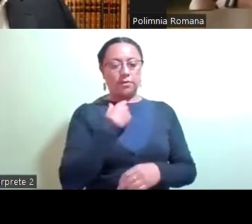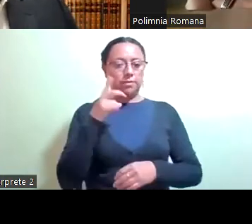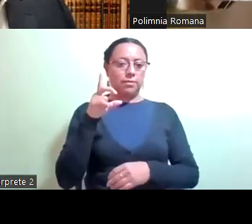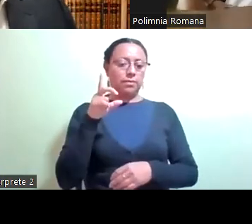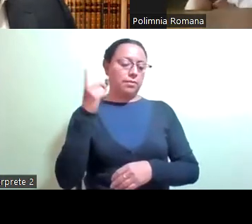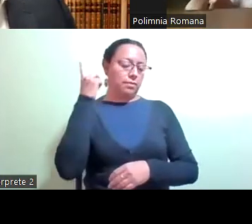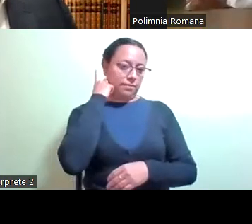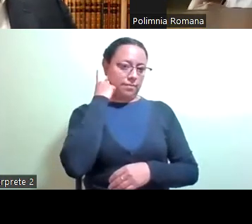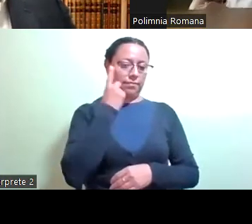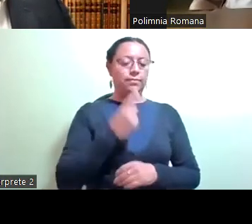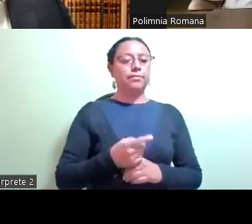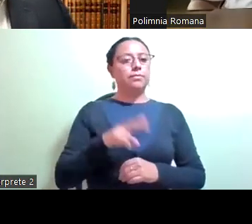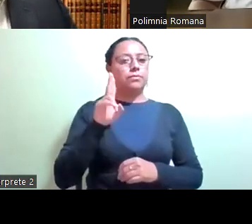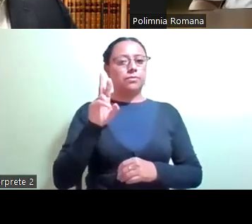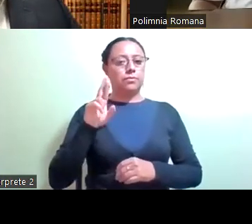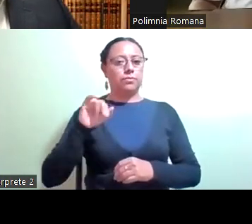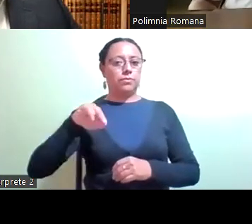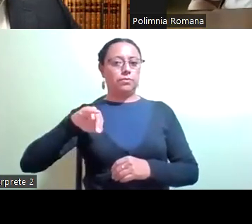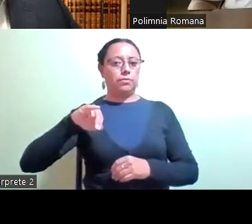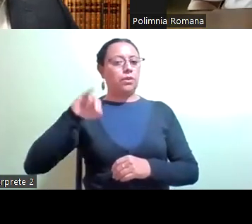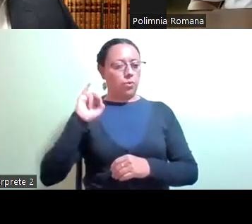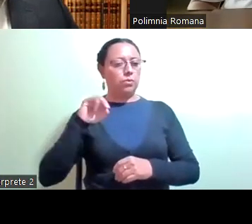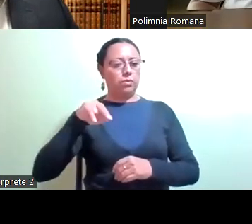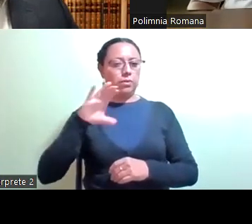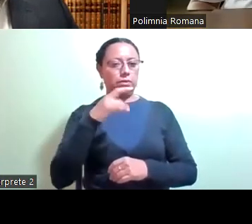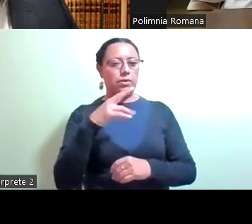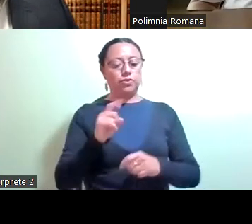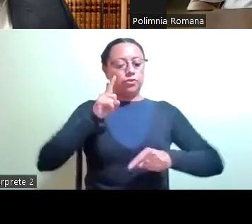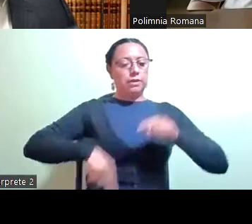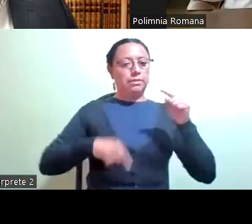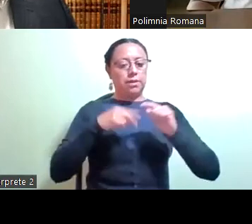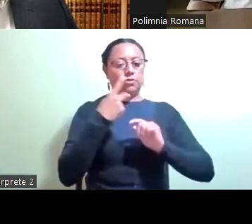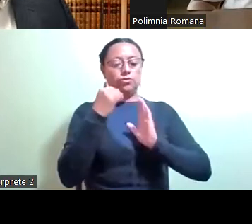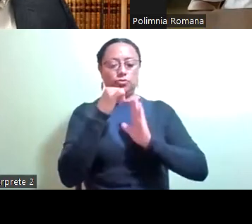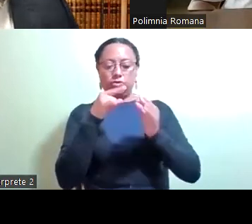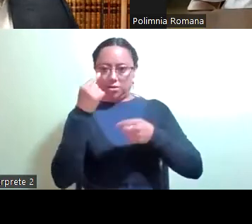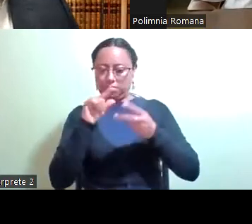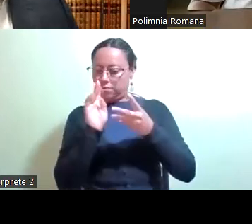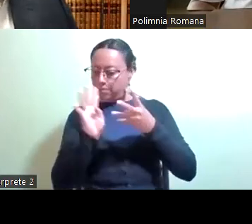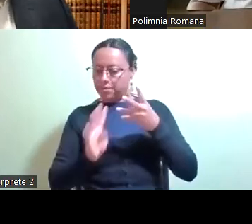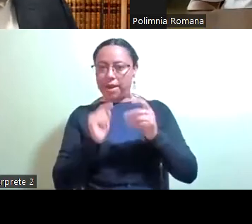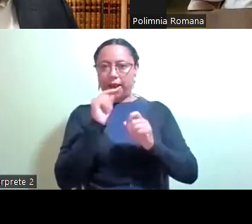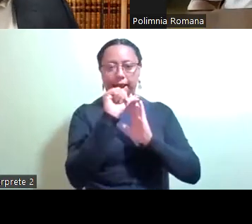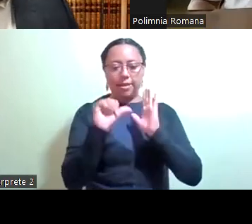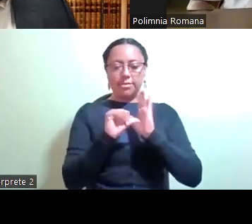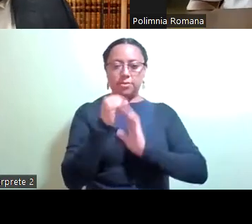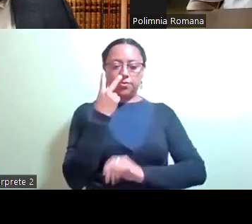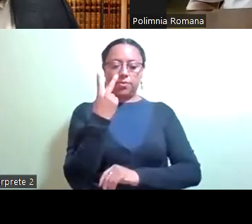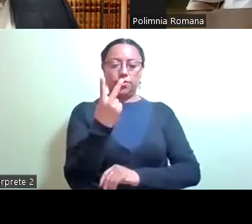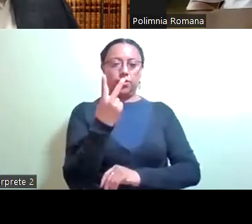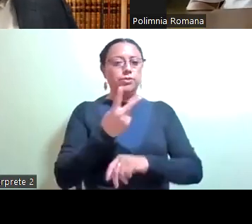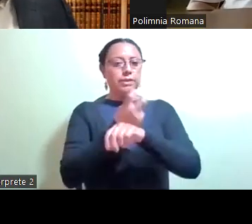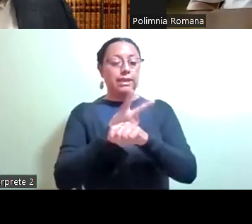desde luego esta parte de el artículo 2 en la segunda